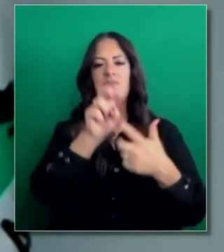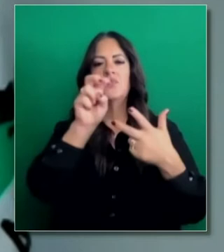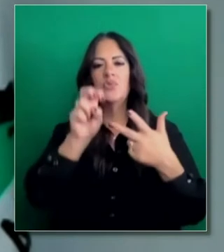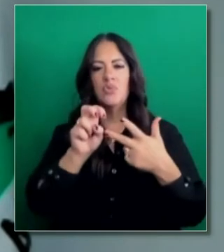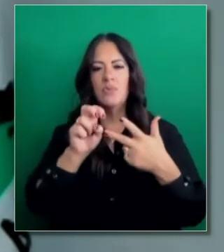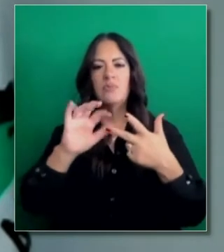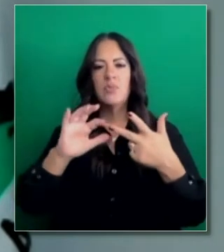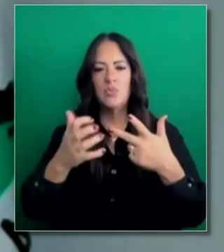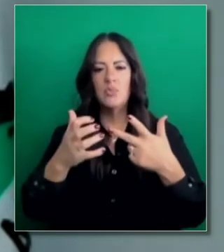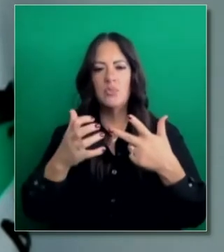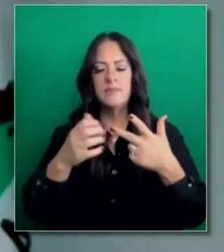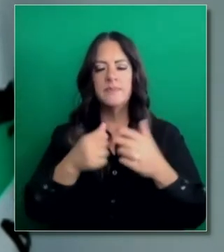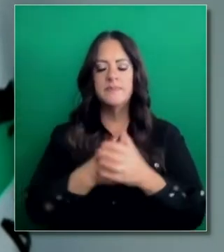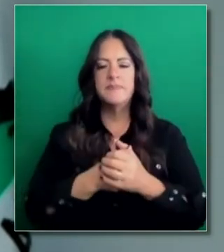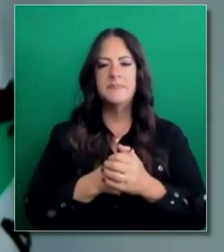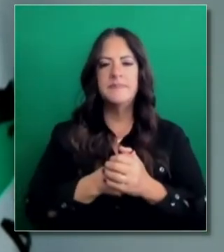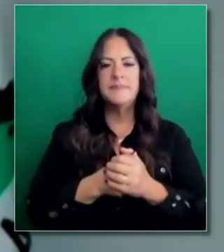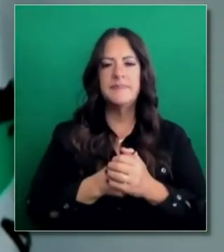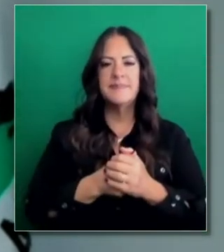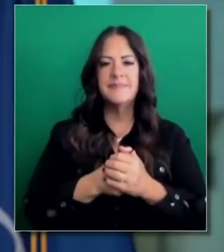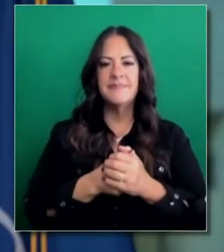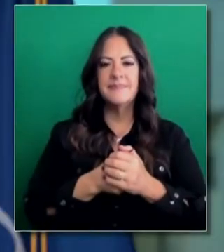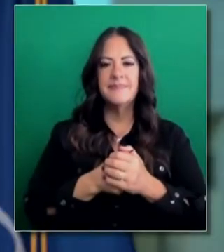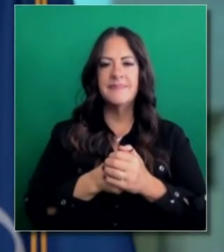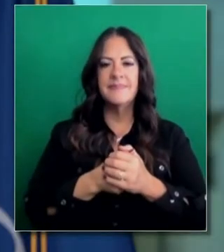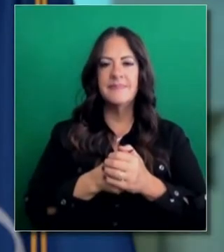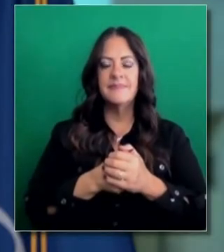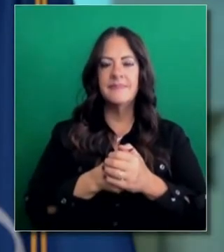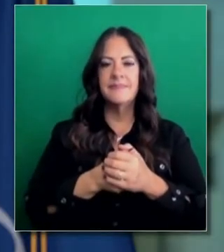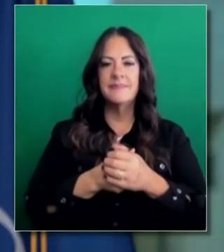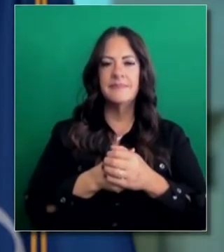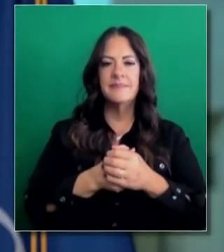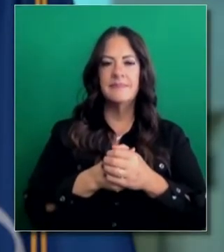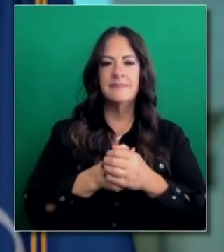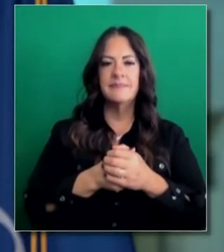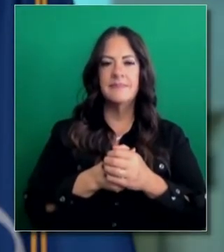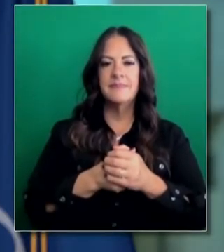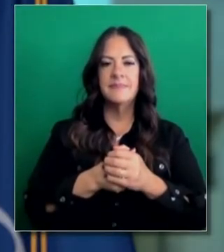tajadas de la población y sectores de la misma